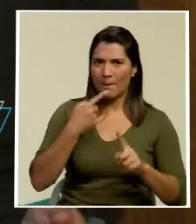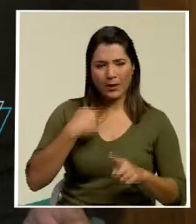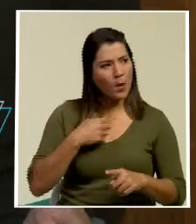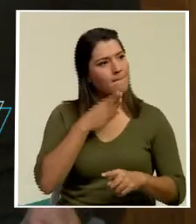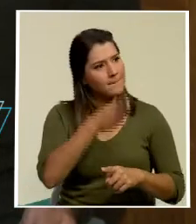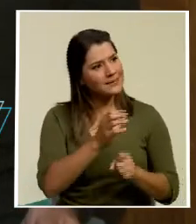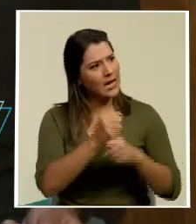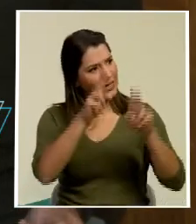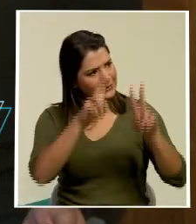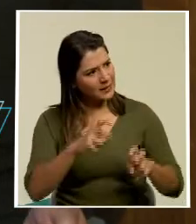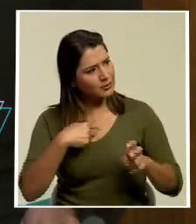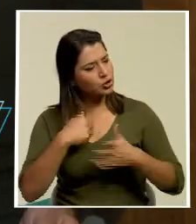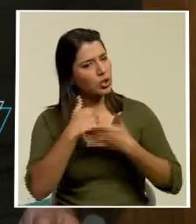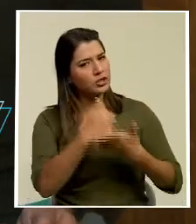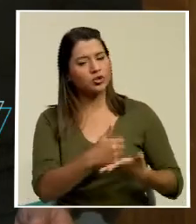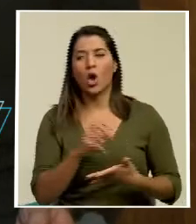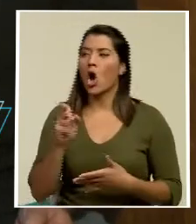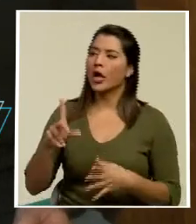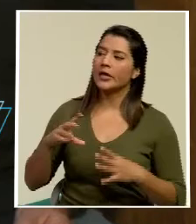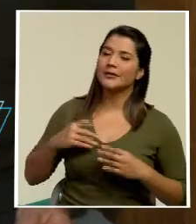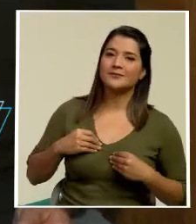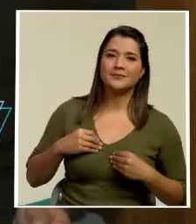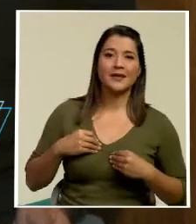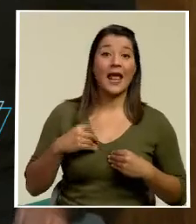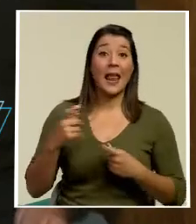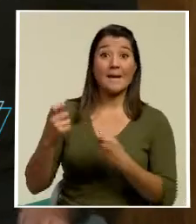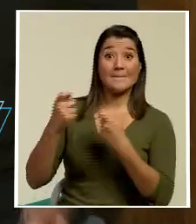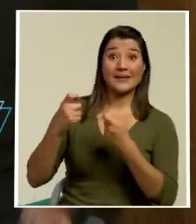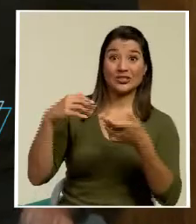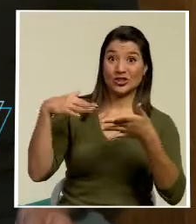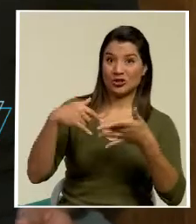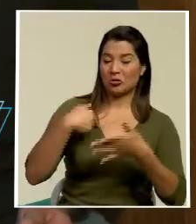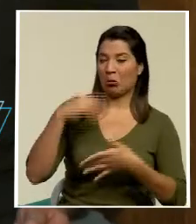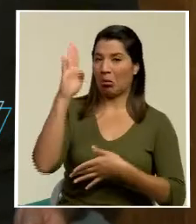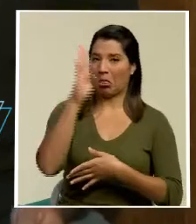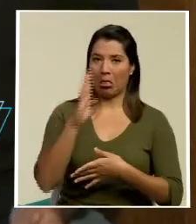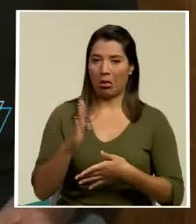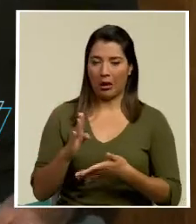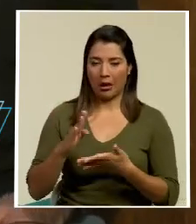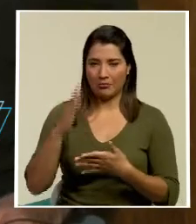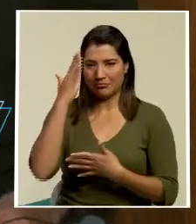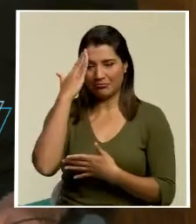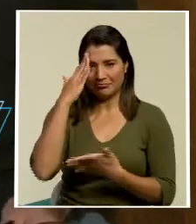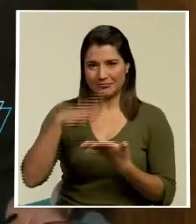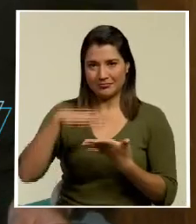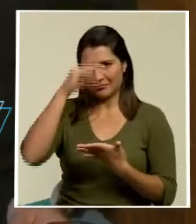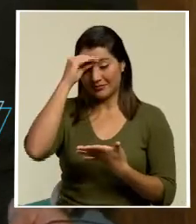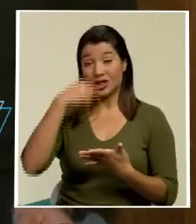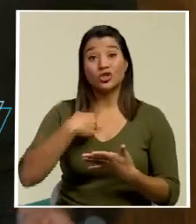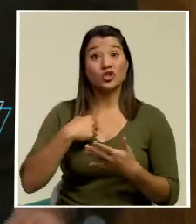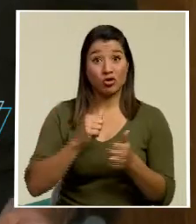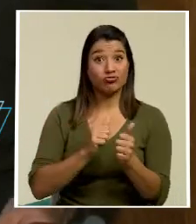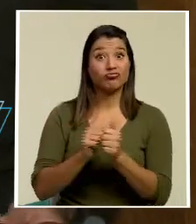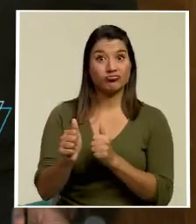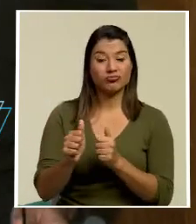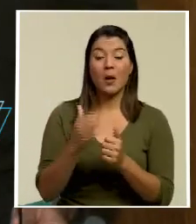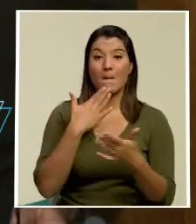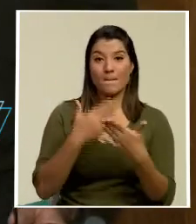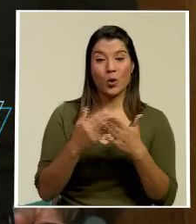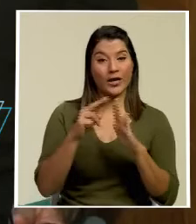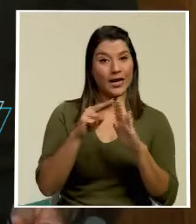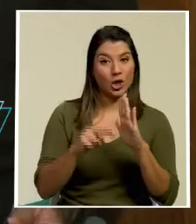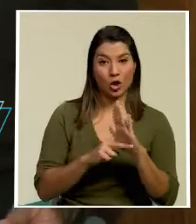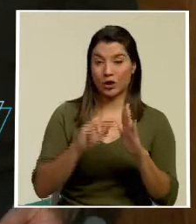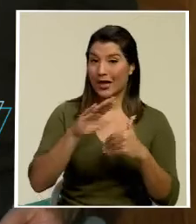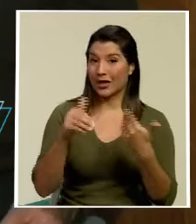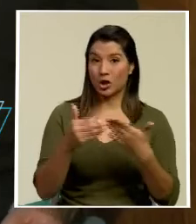Y estudiamos, me enseñó a estudiar, lo que nunca había aprendido, y pasé con muy buenas notas todas las materias de